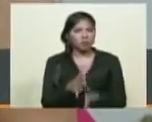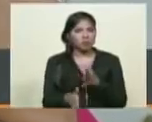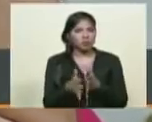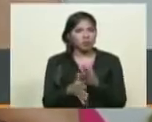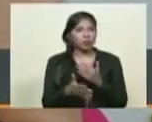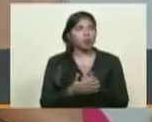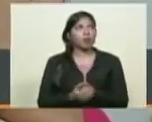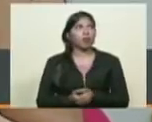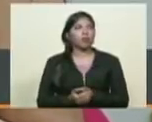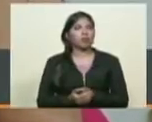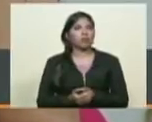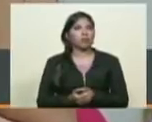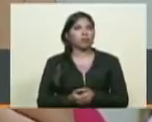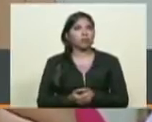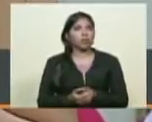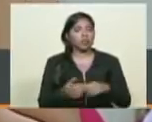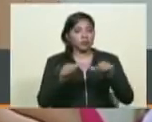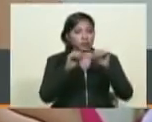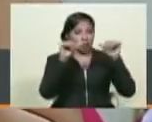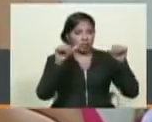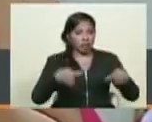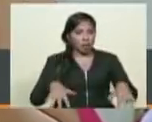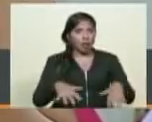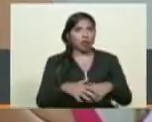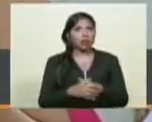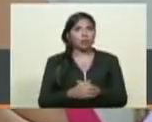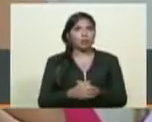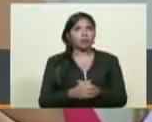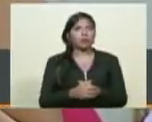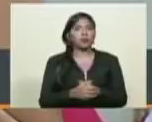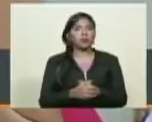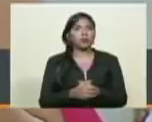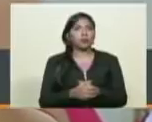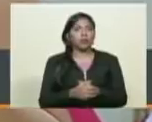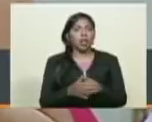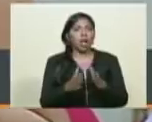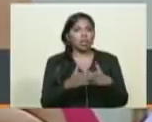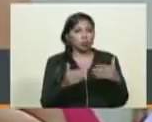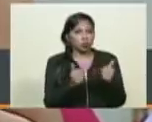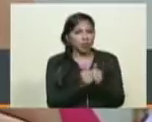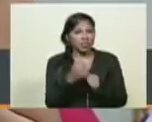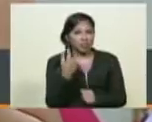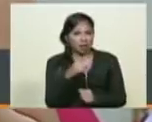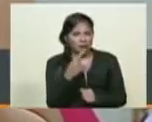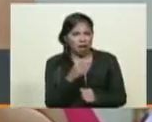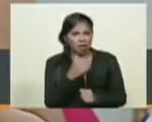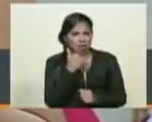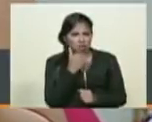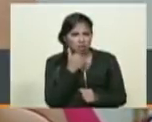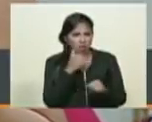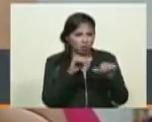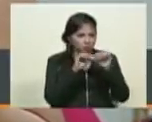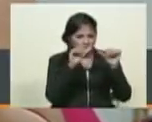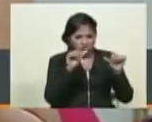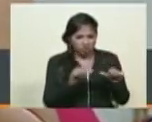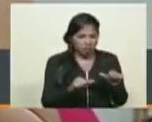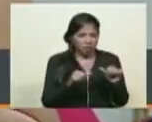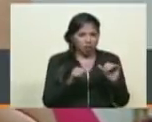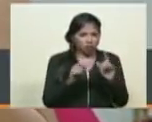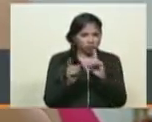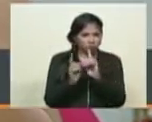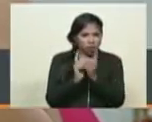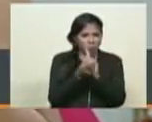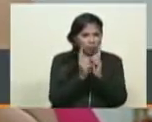de la reestructuración del partido en el estado de Anzoátegui. Se habla de una intervención, si se le podría dar ese término, o cómo va a estar basada